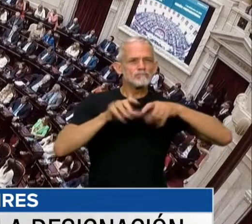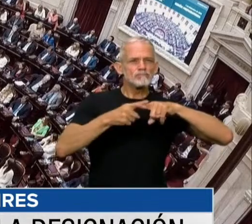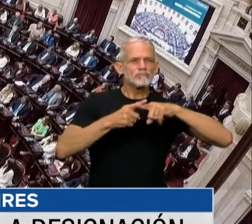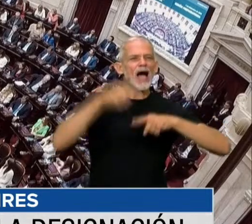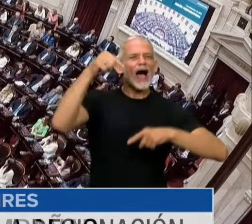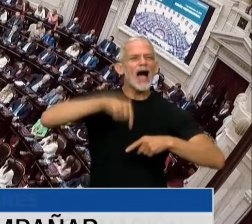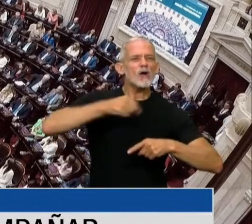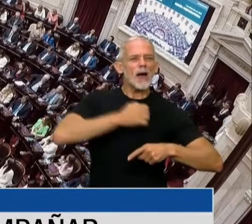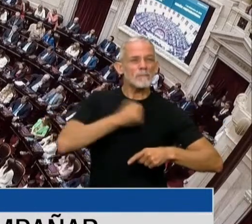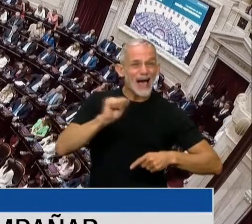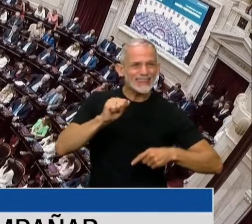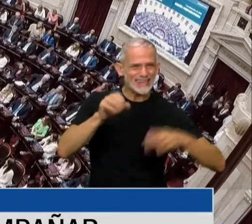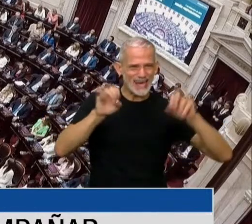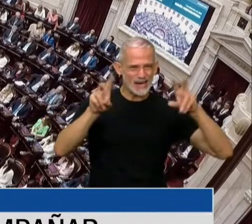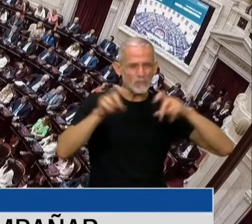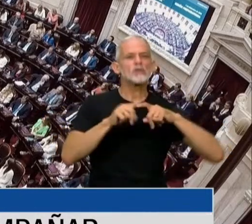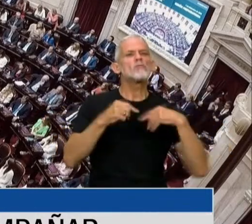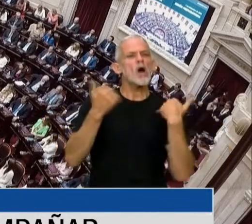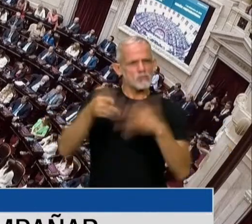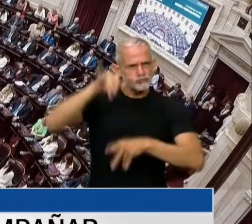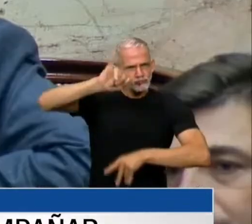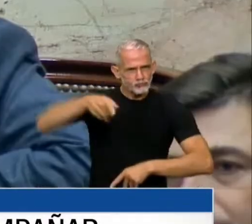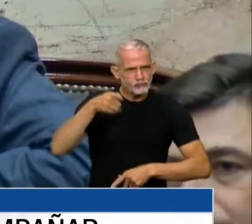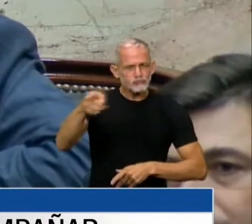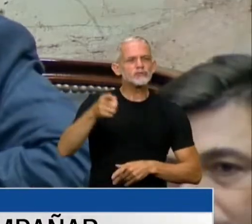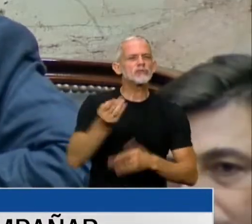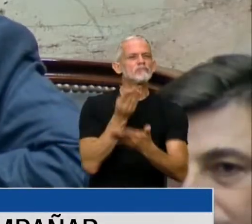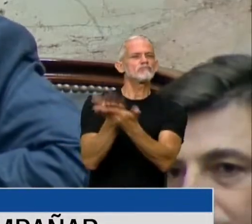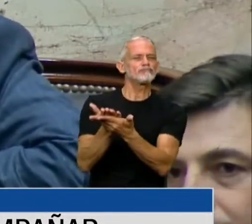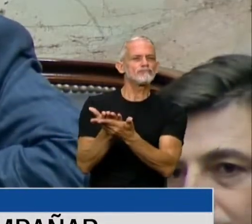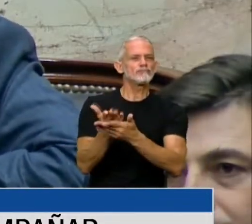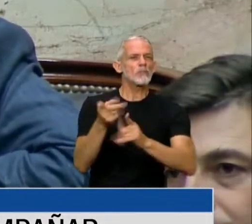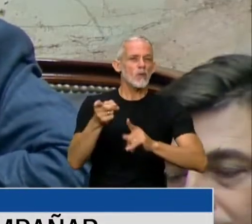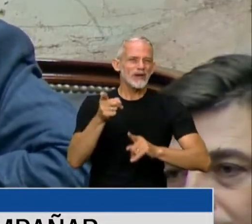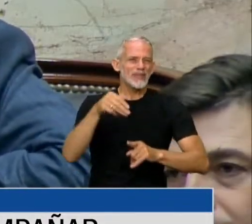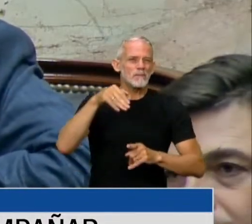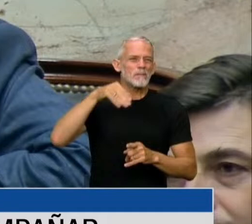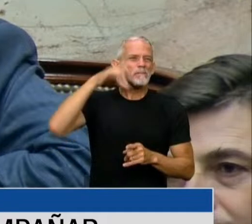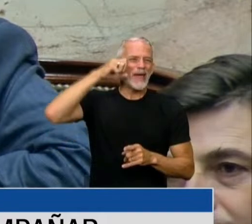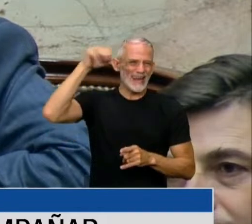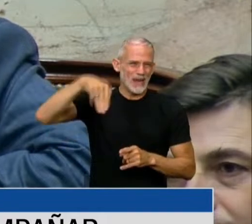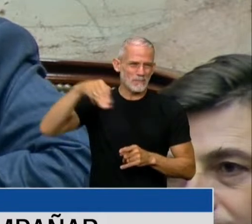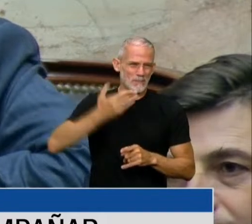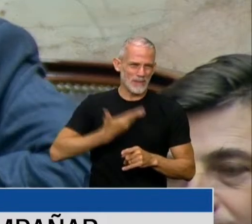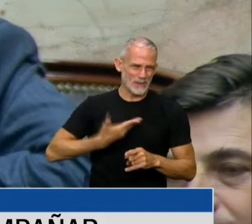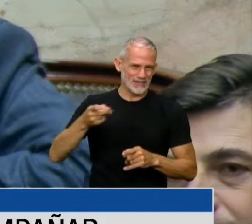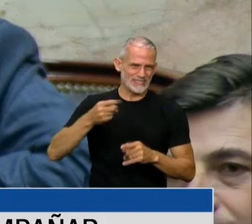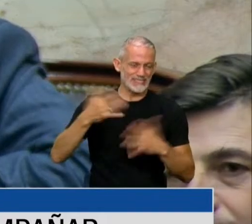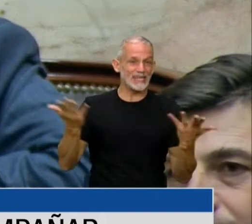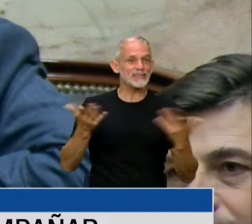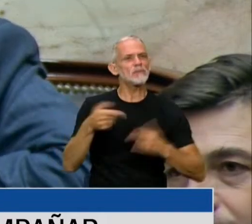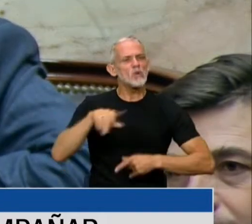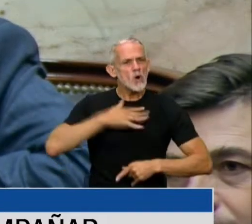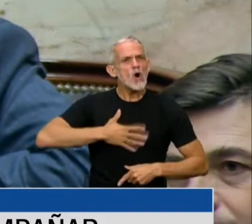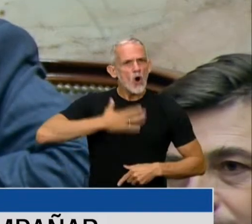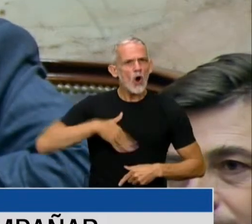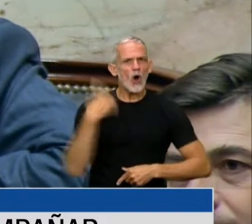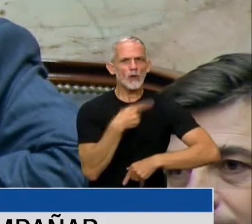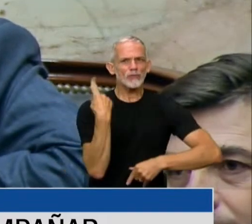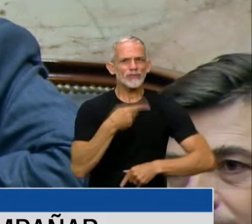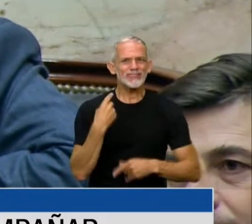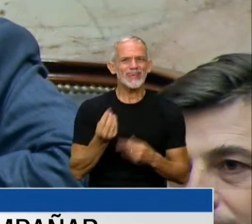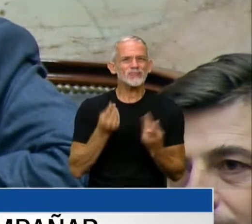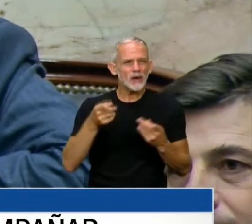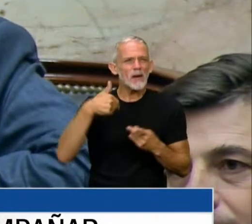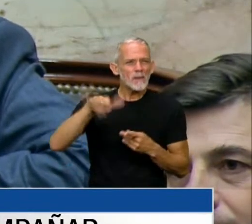Hora Patria vamos a acompañar la postulación del diputado Menem, expresando la satisfacción